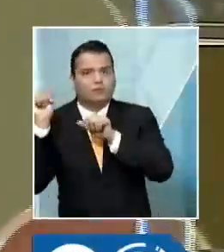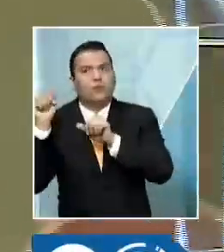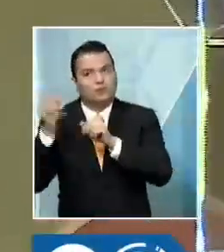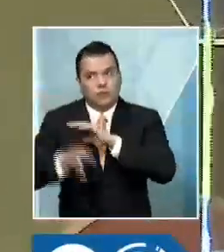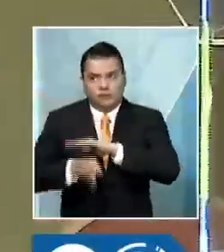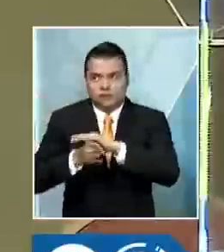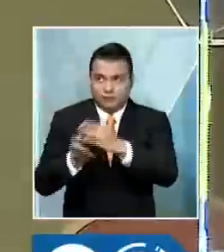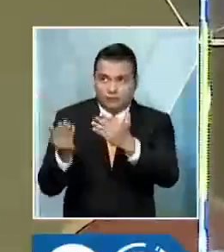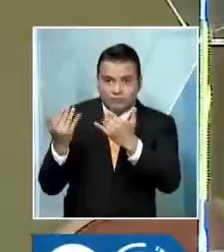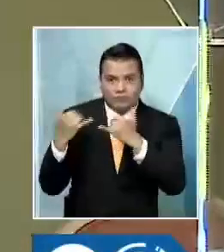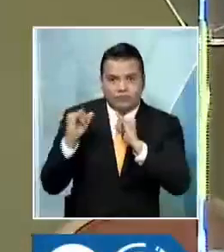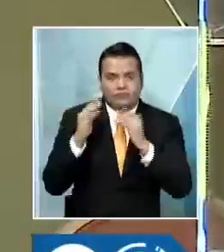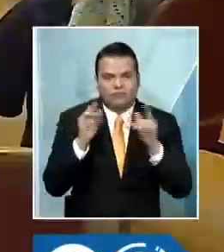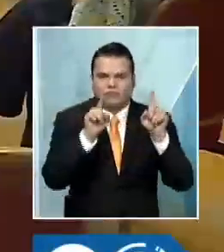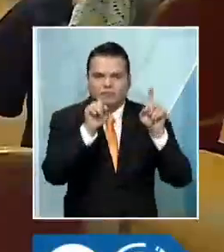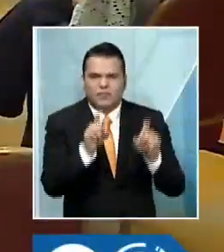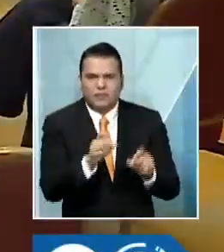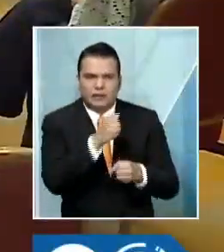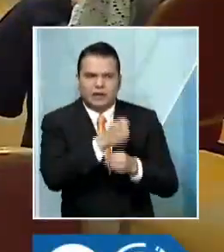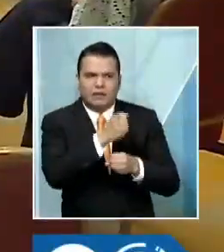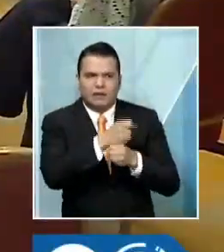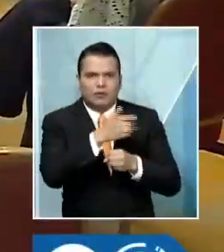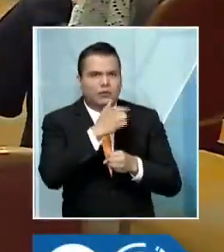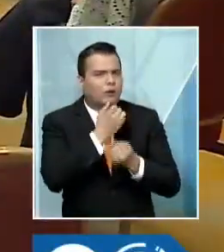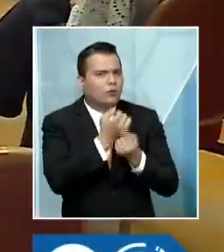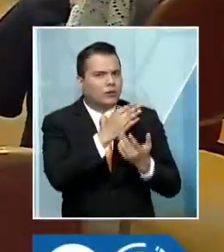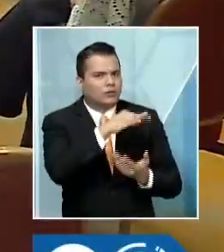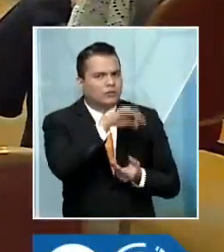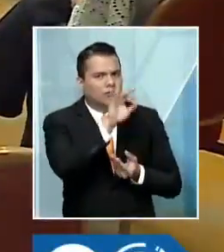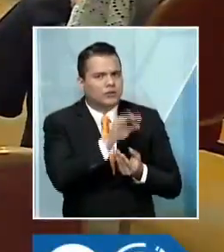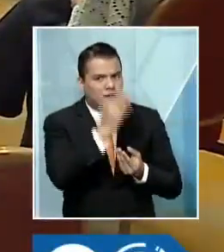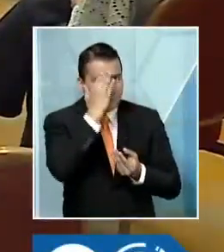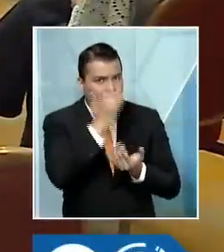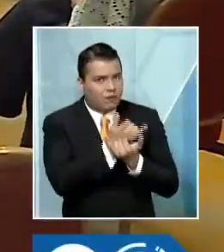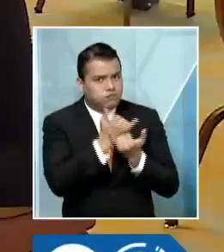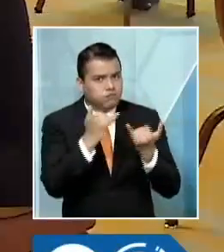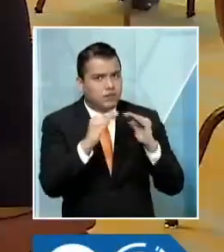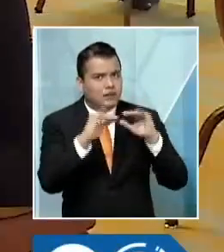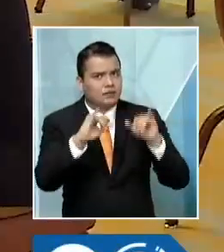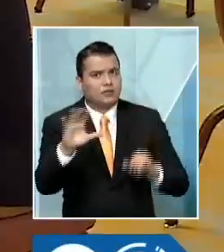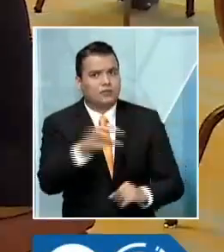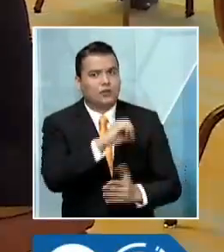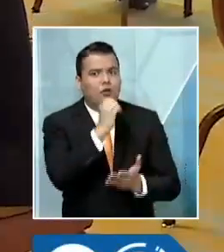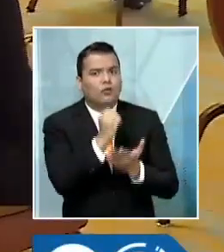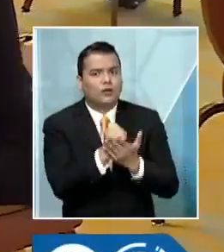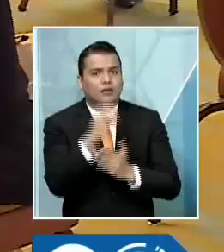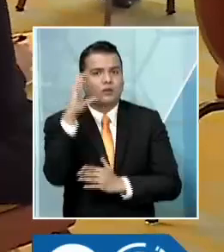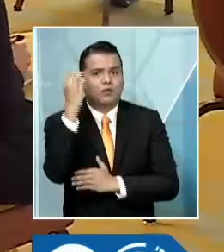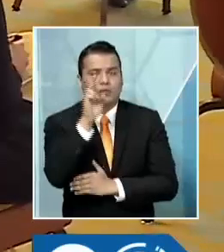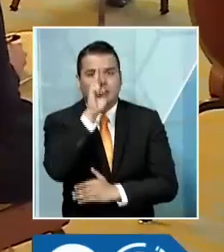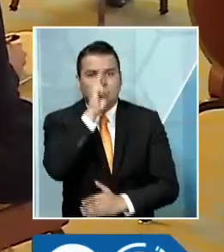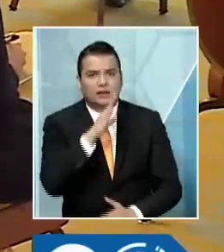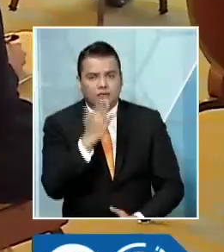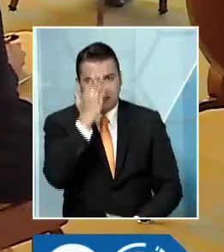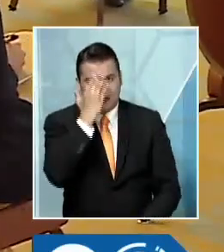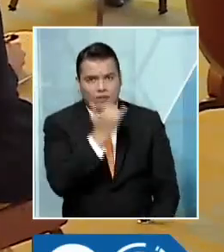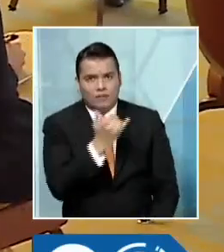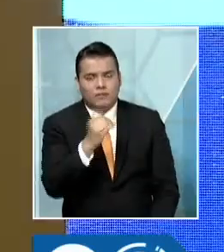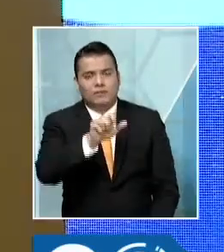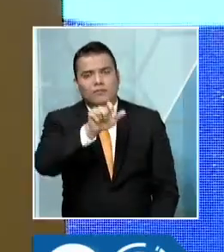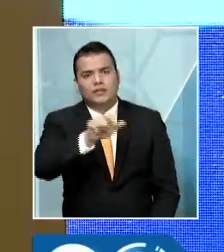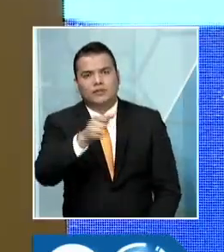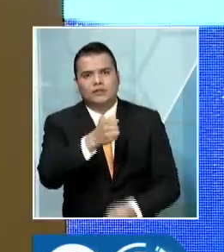se tocaron asuntos como la tasa de desempleo en la ciudad tras la cuarentena en el país, dentro de los cuales hay unos 355 mil